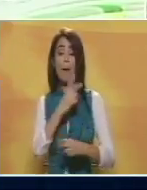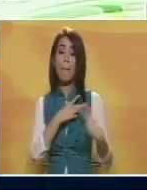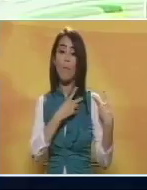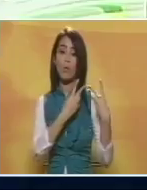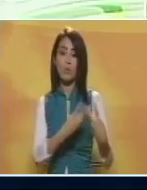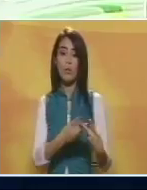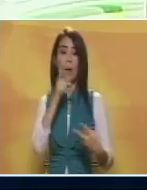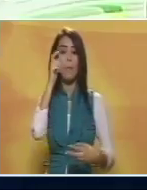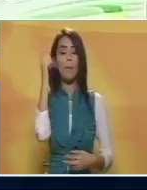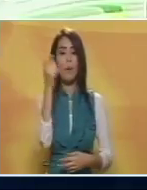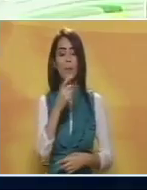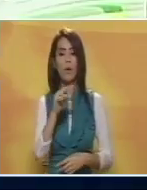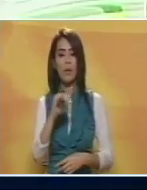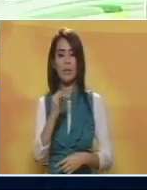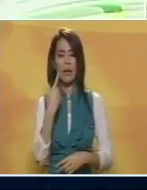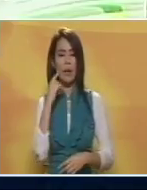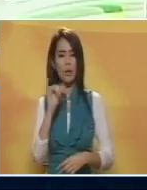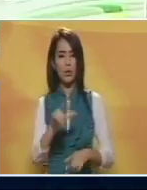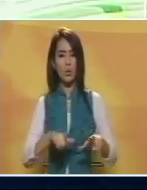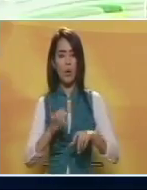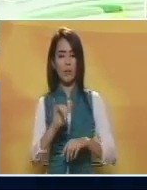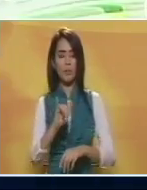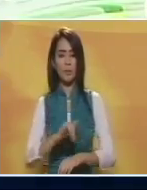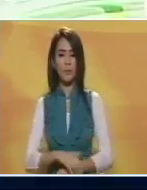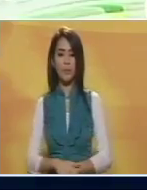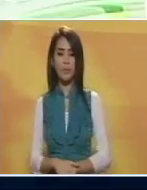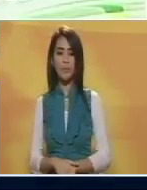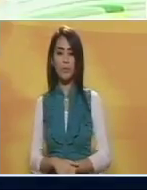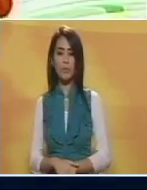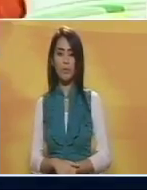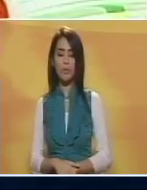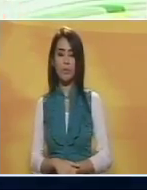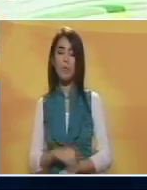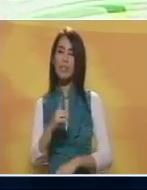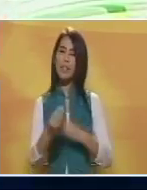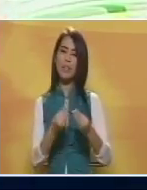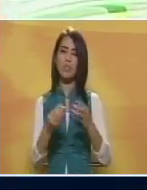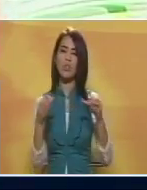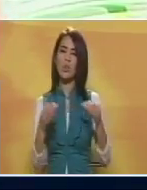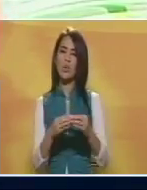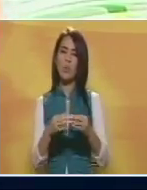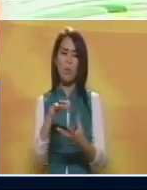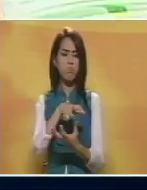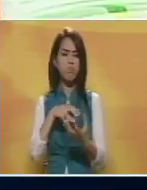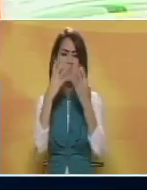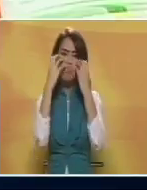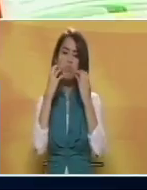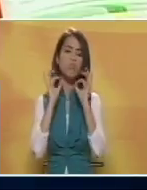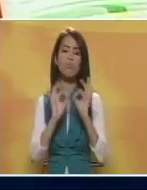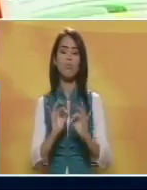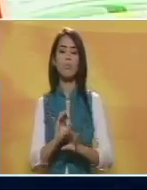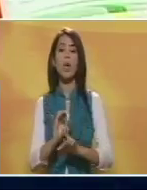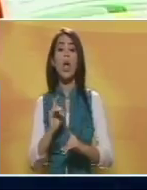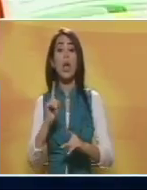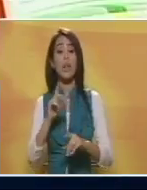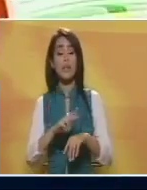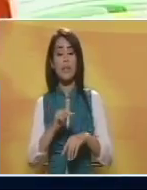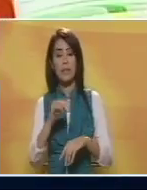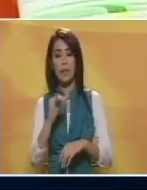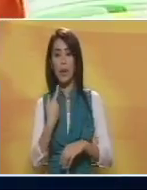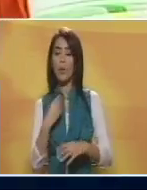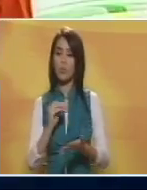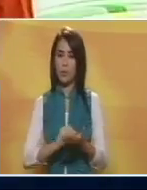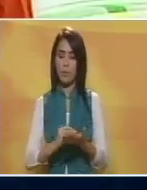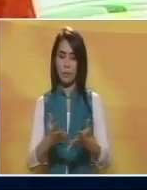a triunfar por encima de la emboscada que han montado estos grupos violentos. Estoy seguro que Nicaragua va a vencer otra vez.